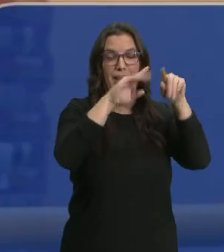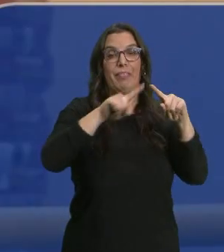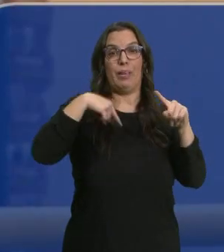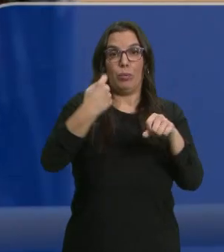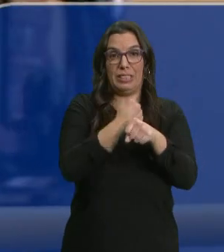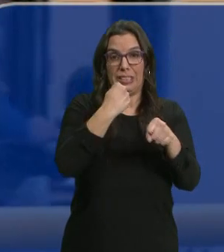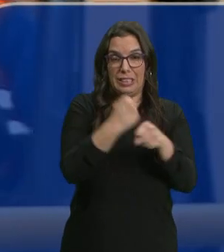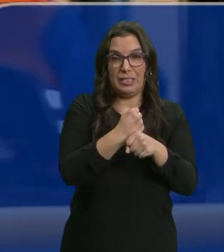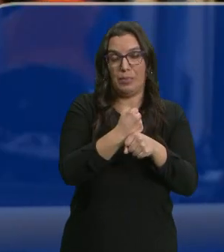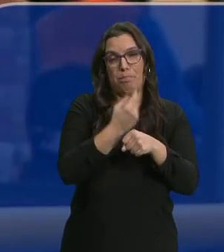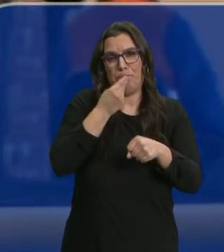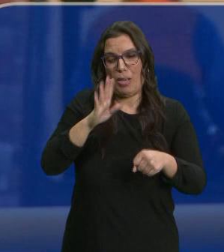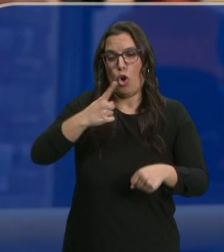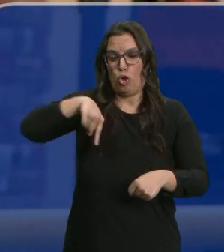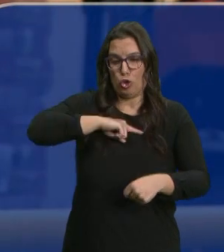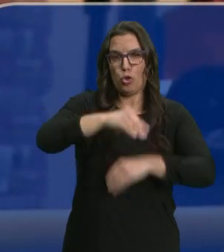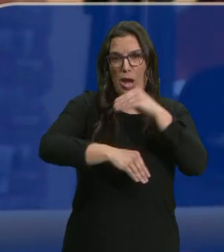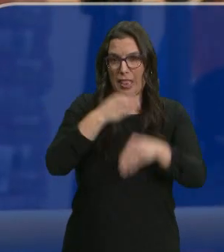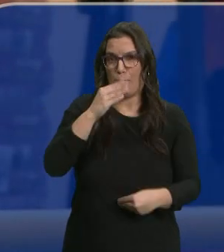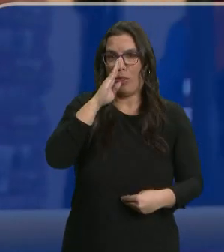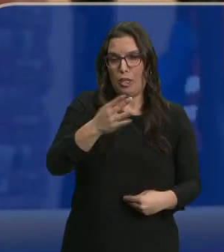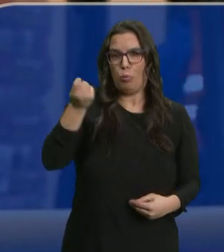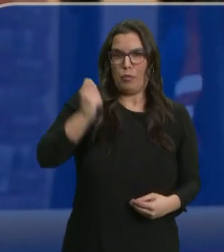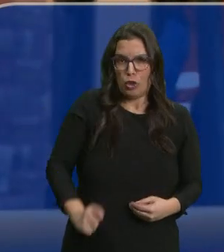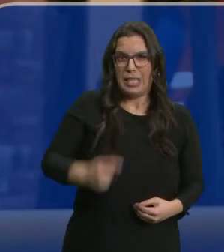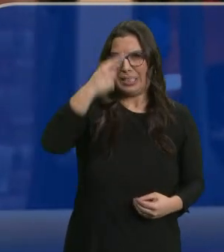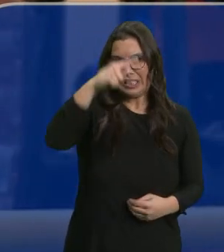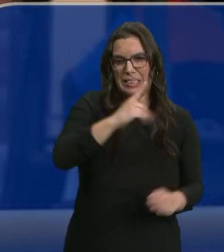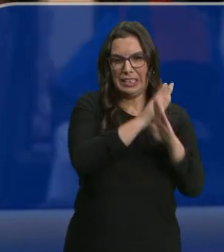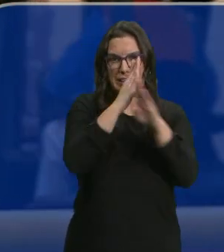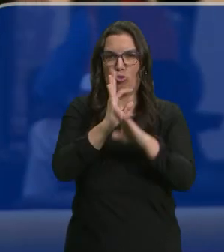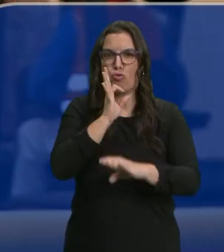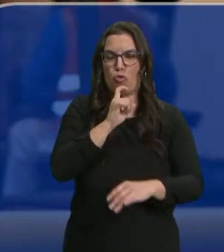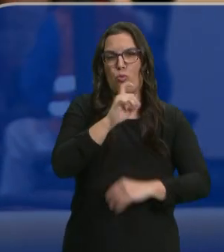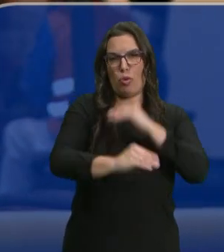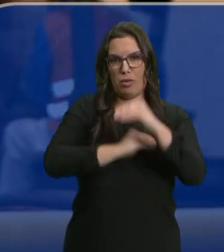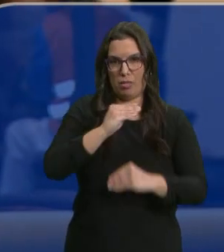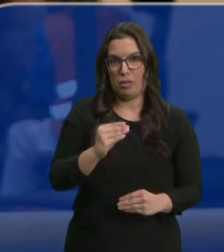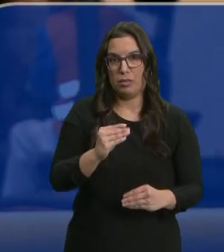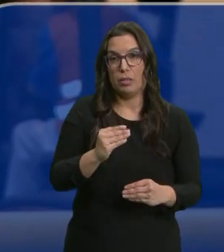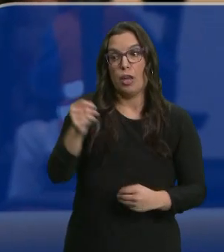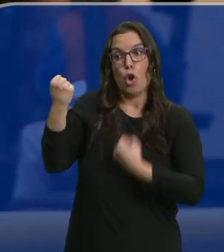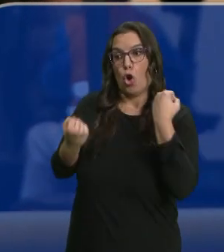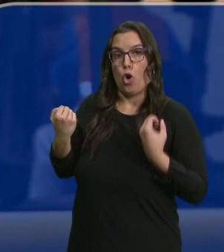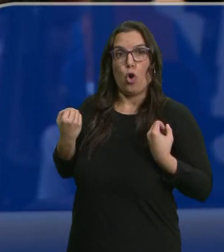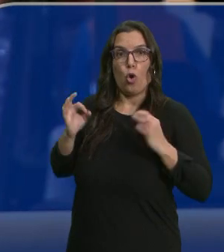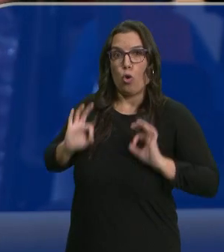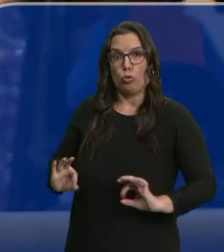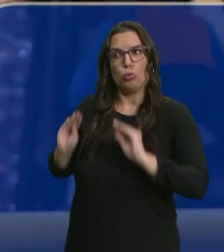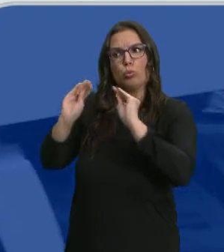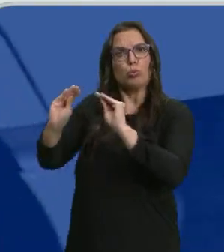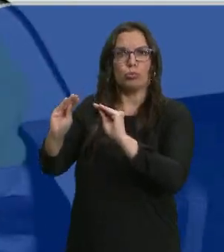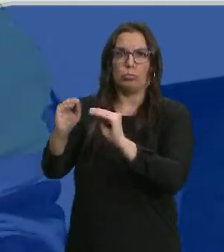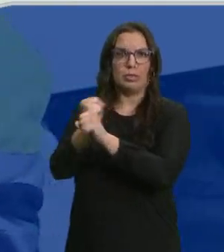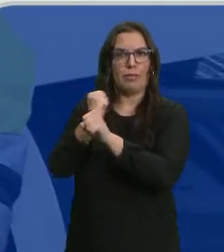resultado, pues que mejor que cargue el que es profesional y que descargue un profesional y que el conductor se limite pues a lo